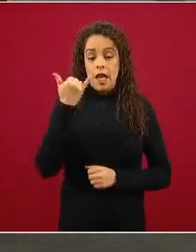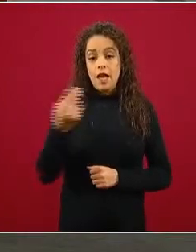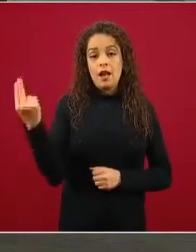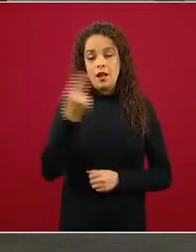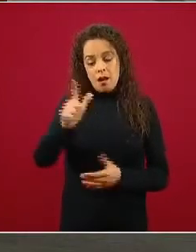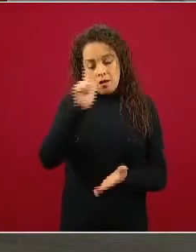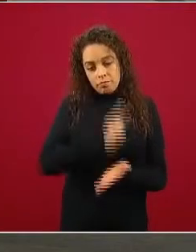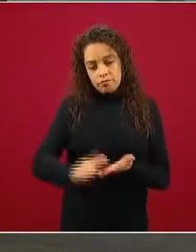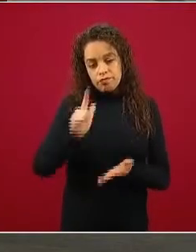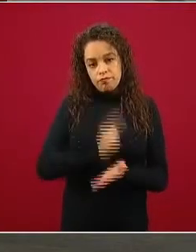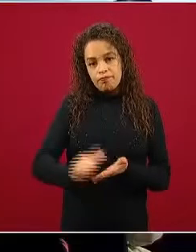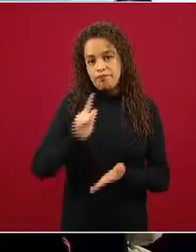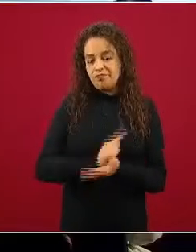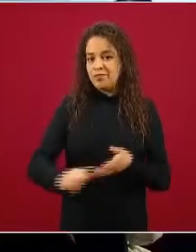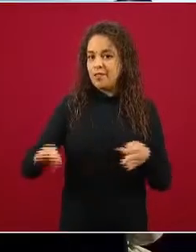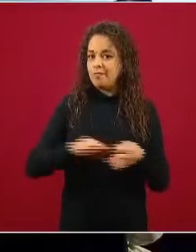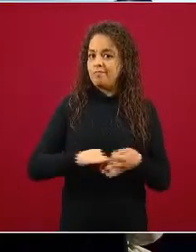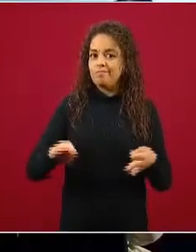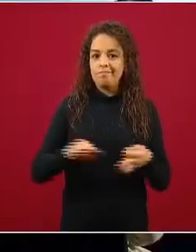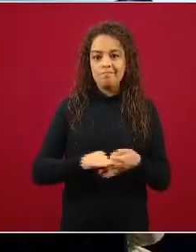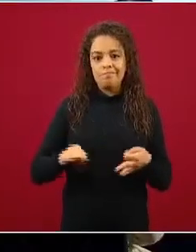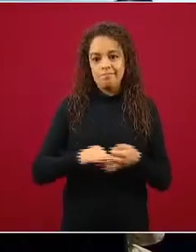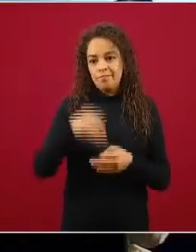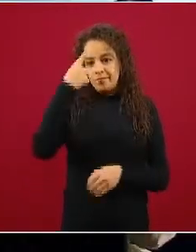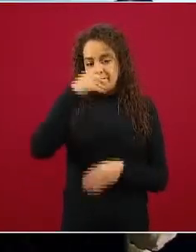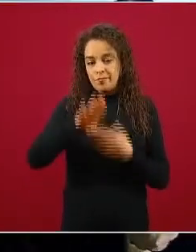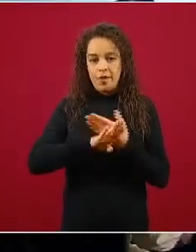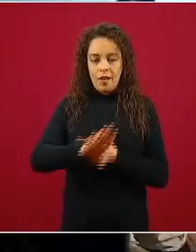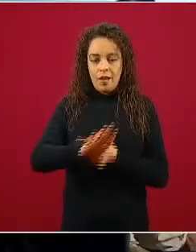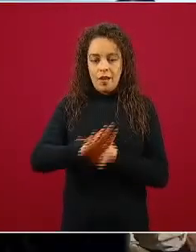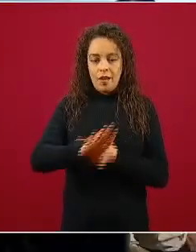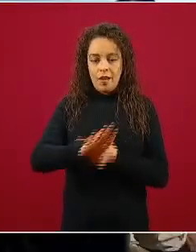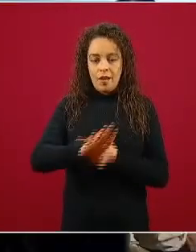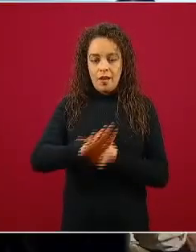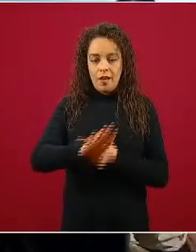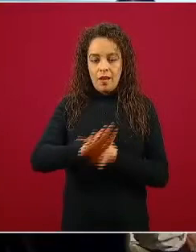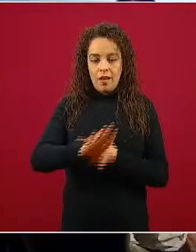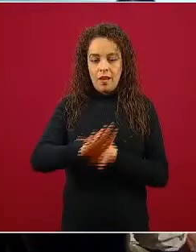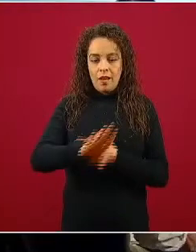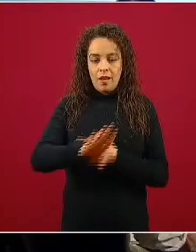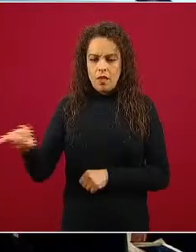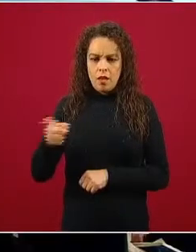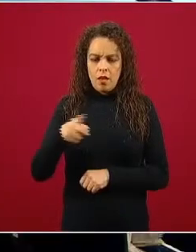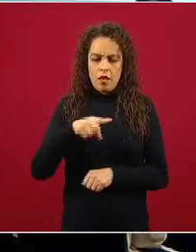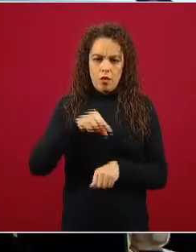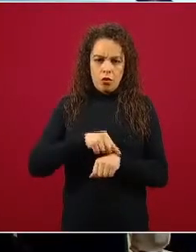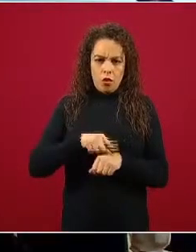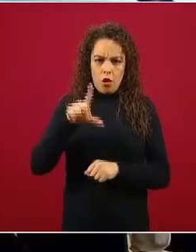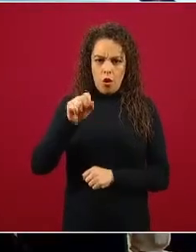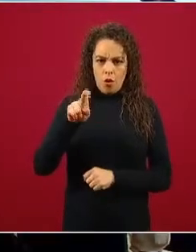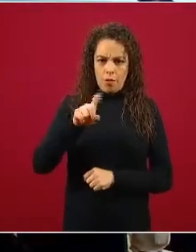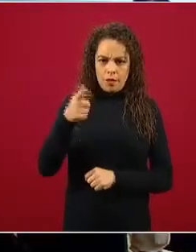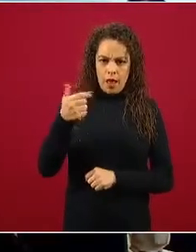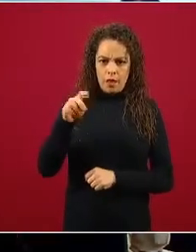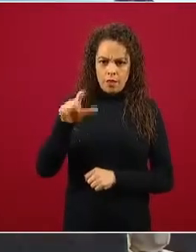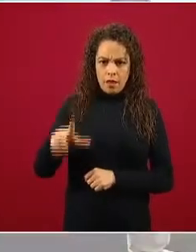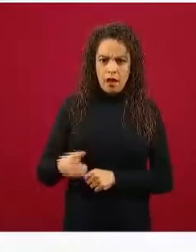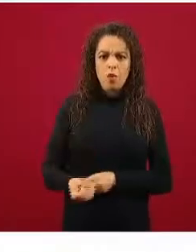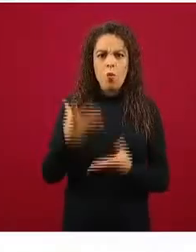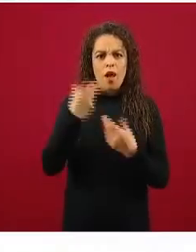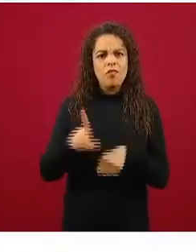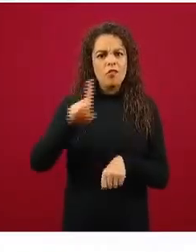permanente. Recordemos que, como lo ha dicho el doctor López-Gatell, pues ya hoy cuántos días van de conferencias, ya son